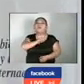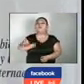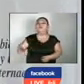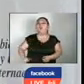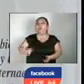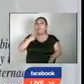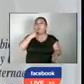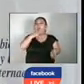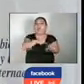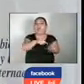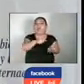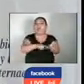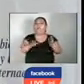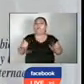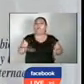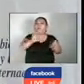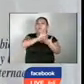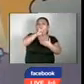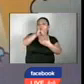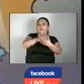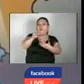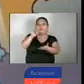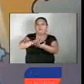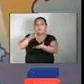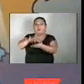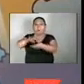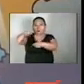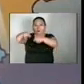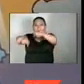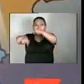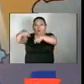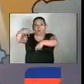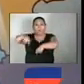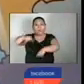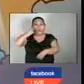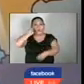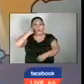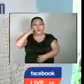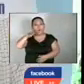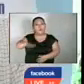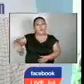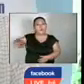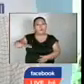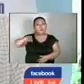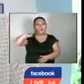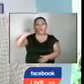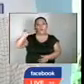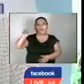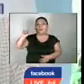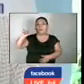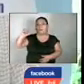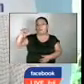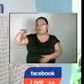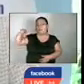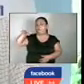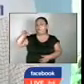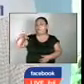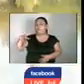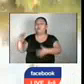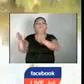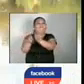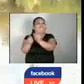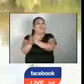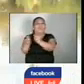denunciaron el proyecto de explotación minera Cerro Blanco, ubicada en Jutiapa, ya que aseguran que esto generaría